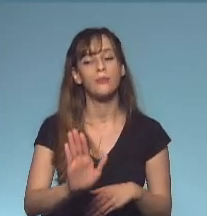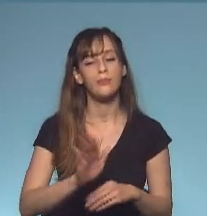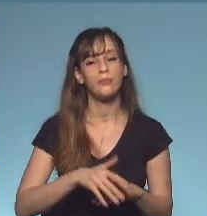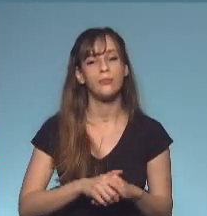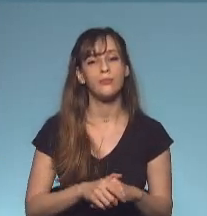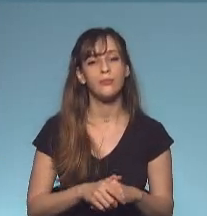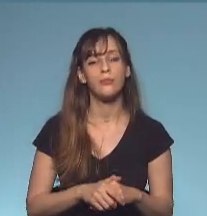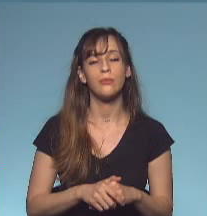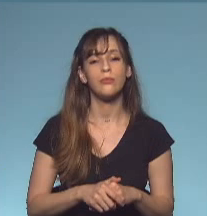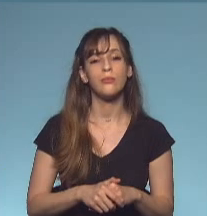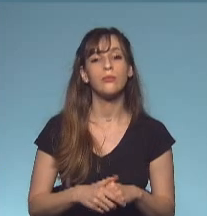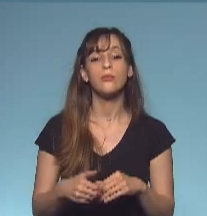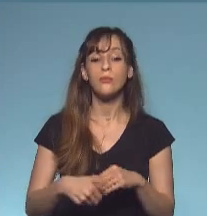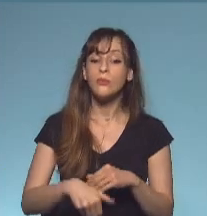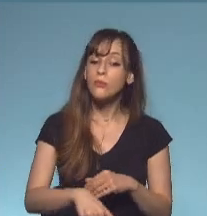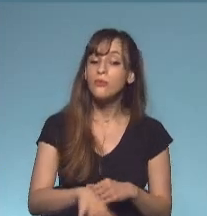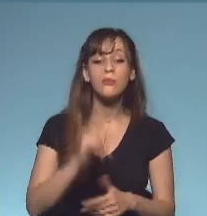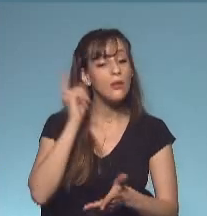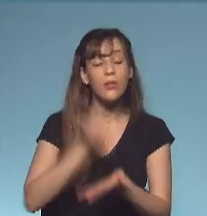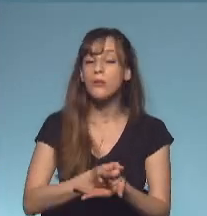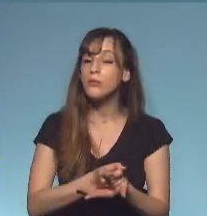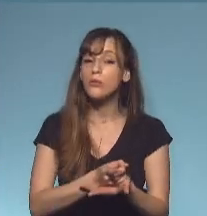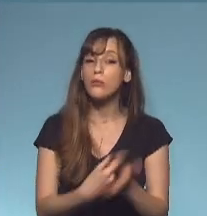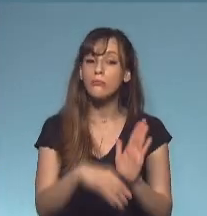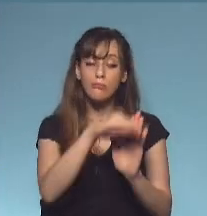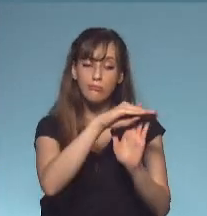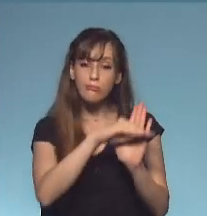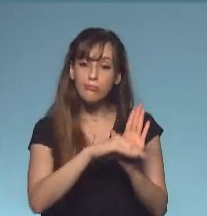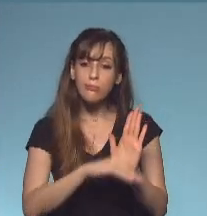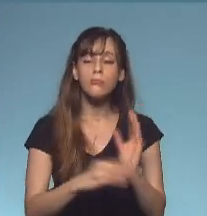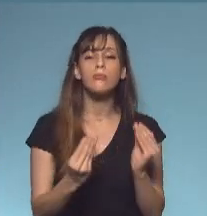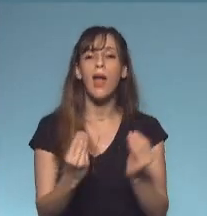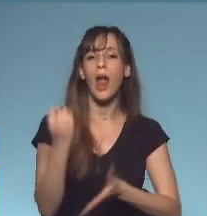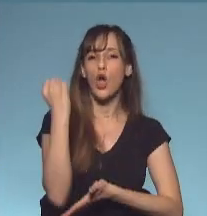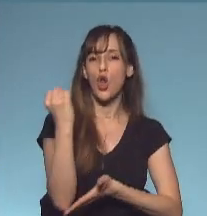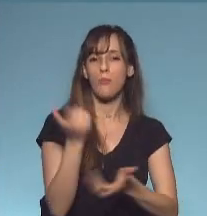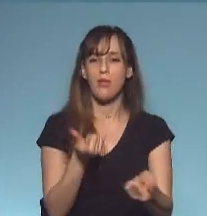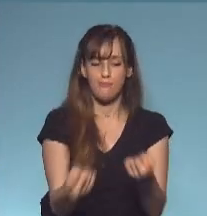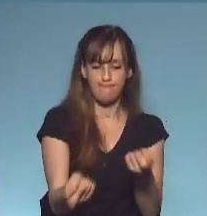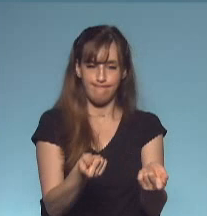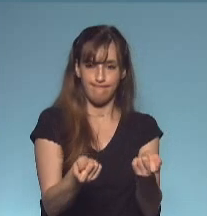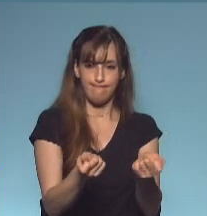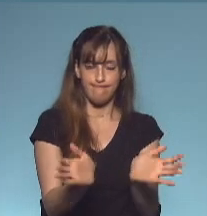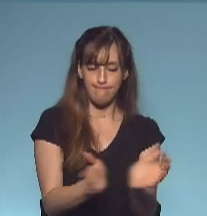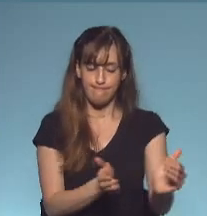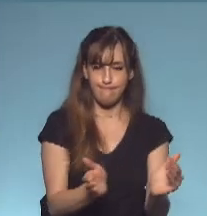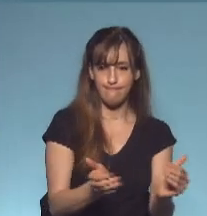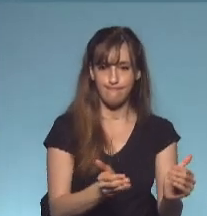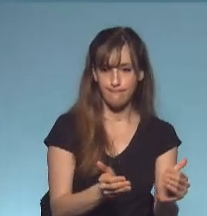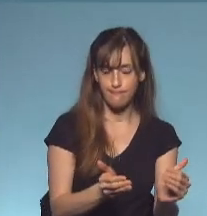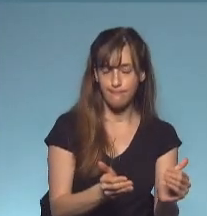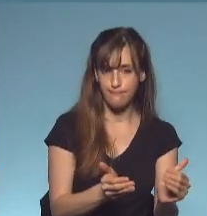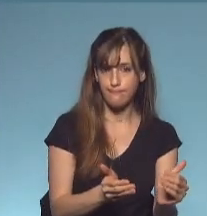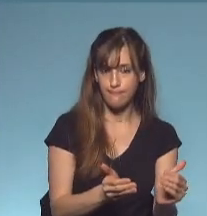a instrumentar una serie de medidas de sostén económico que ya